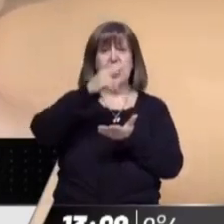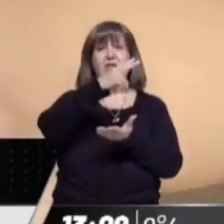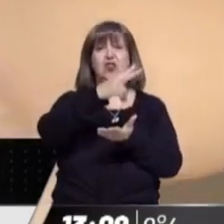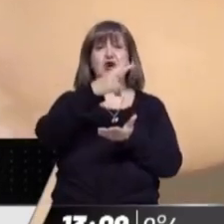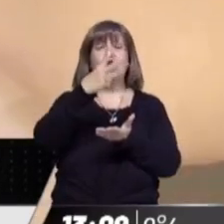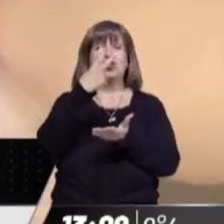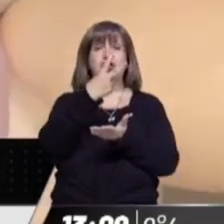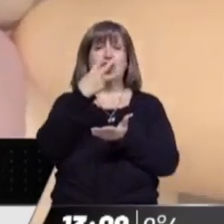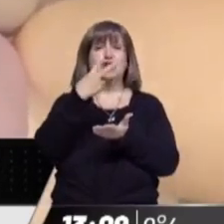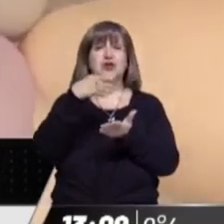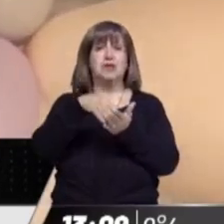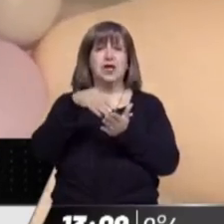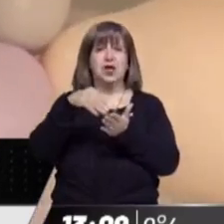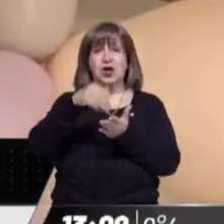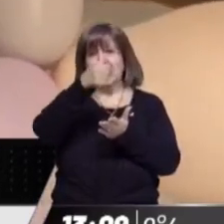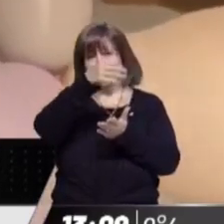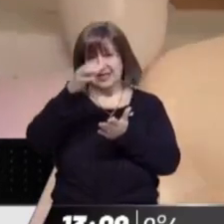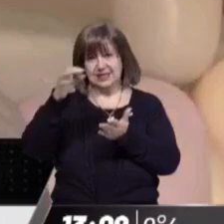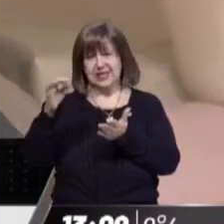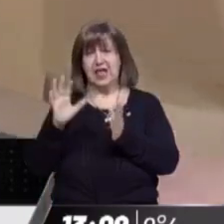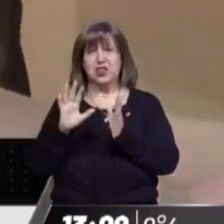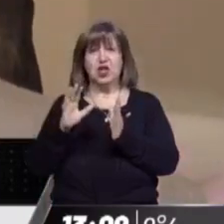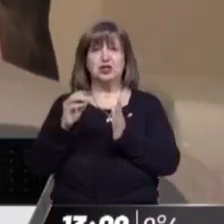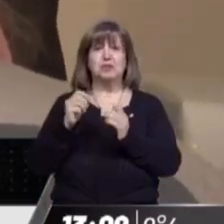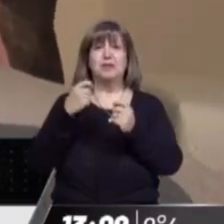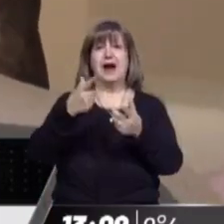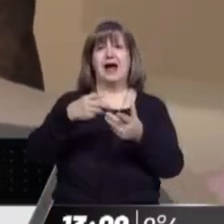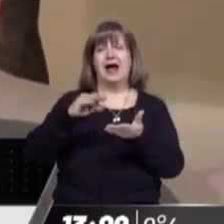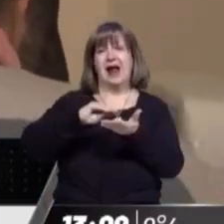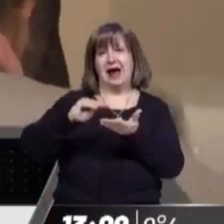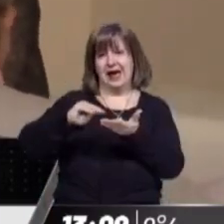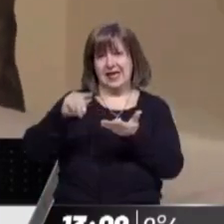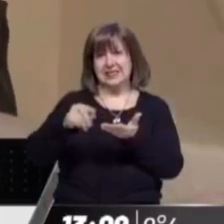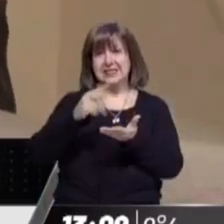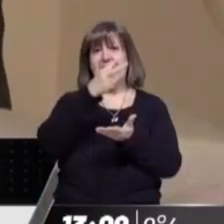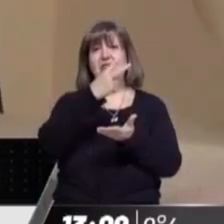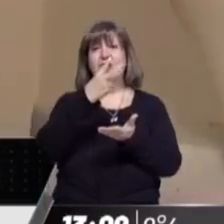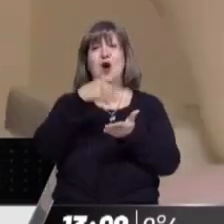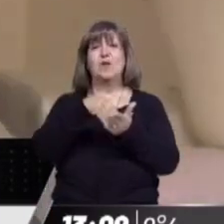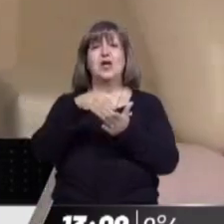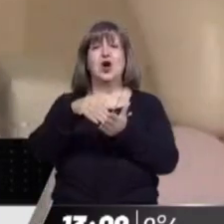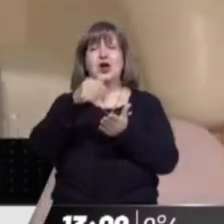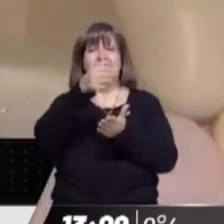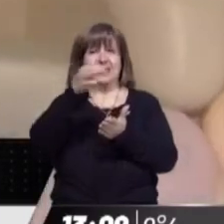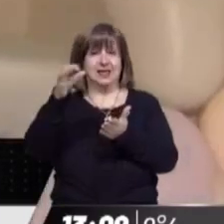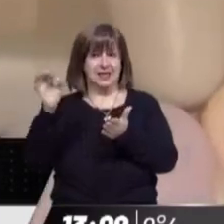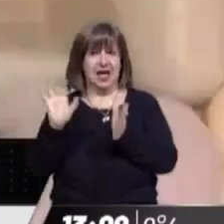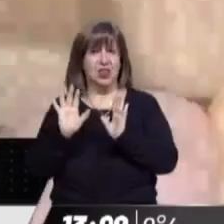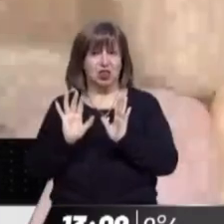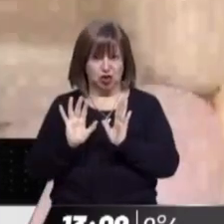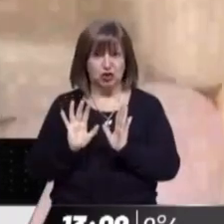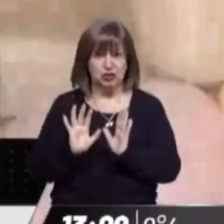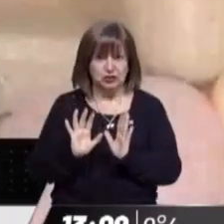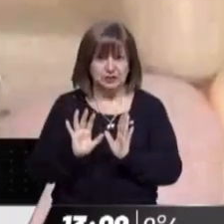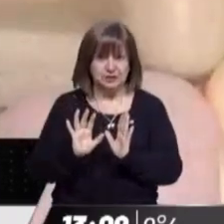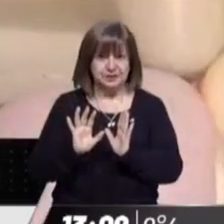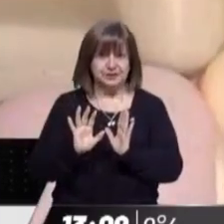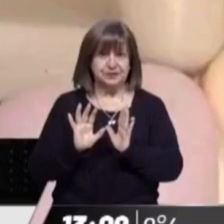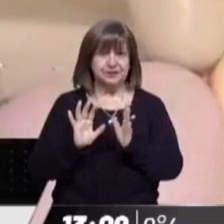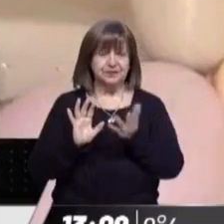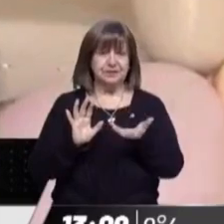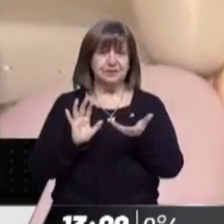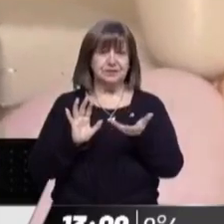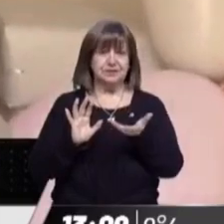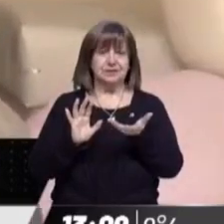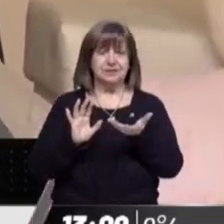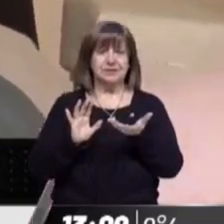2.600.000 los que se queda la agencia, un 1% del premio, si es que el ganador va a cobrar, o sea, si es que se da cuenta, si es que no se le